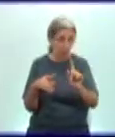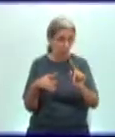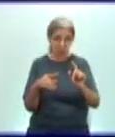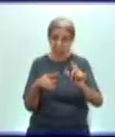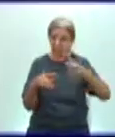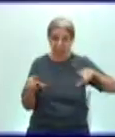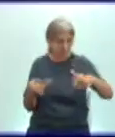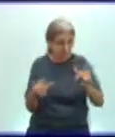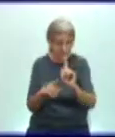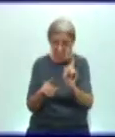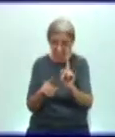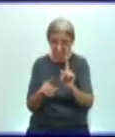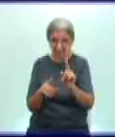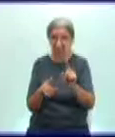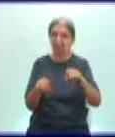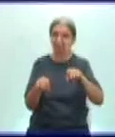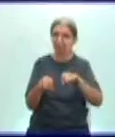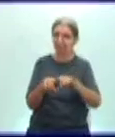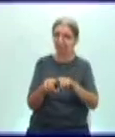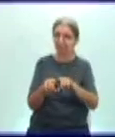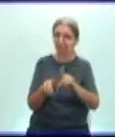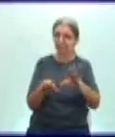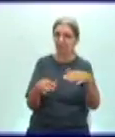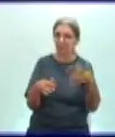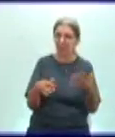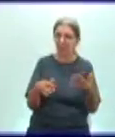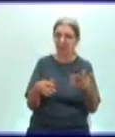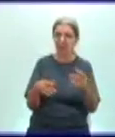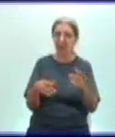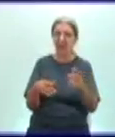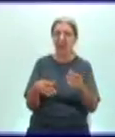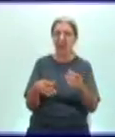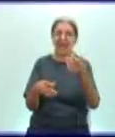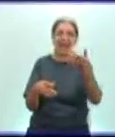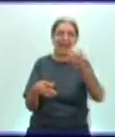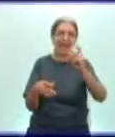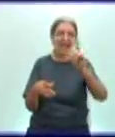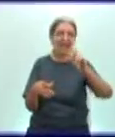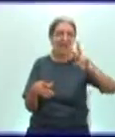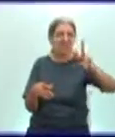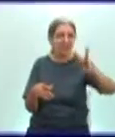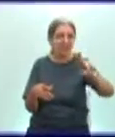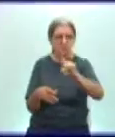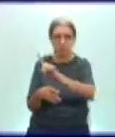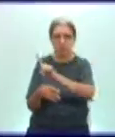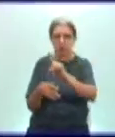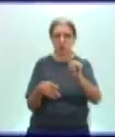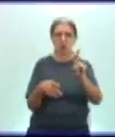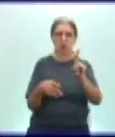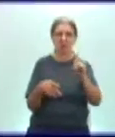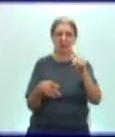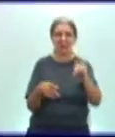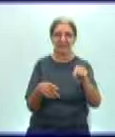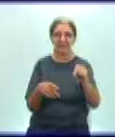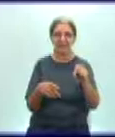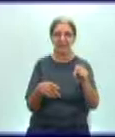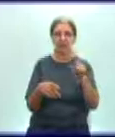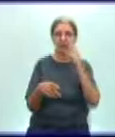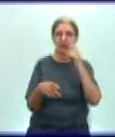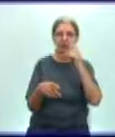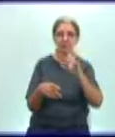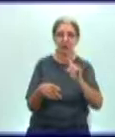todavía, acompañado por el adverbio no, complemento oracional, y el pronombre personal